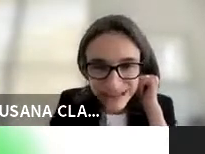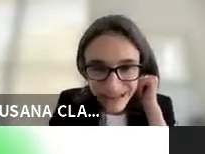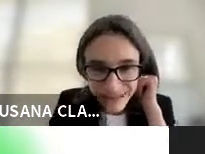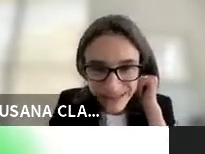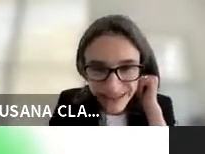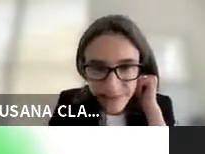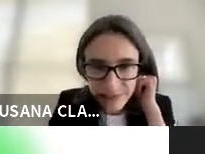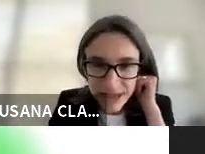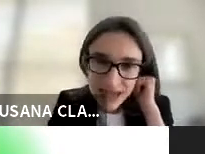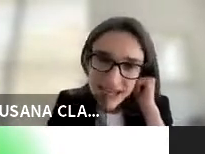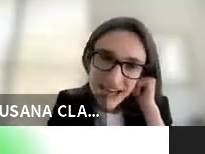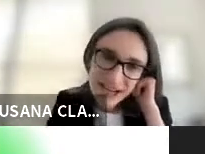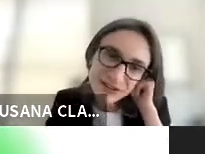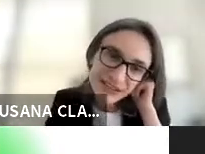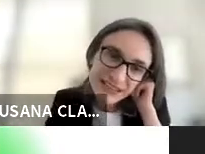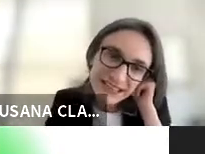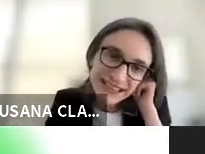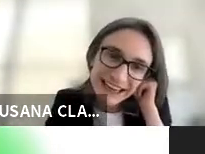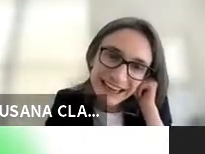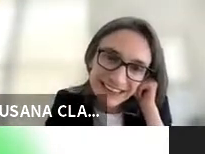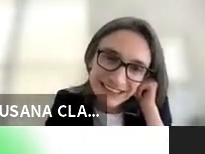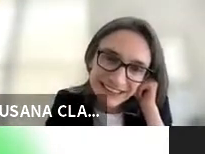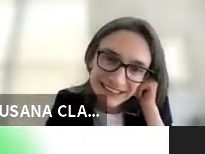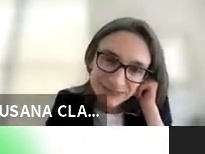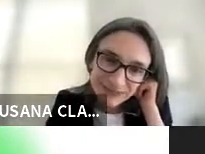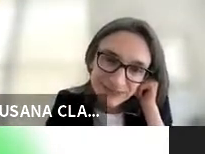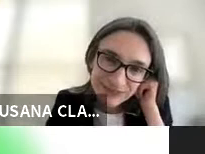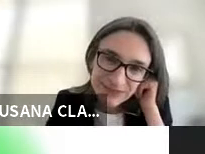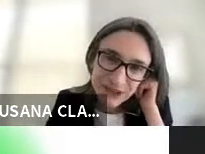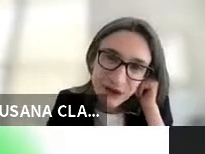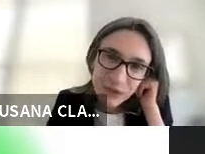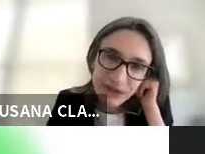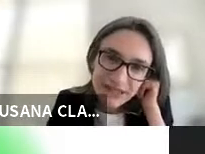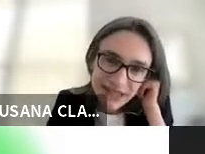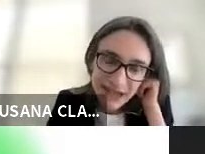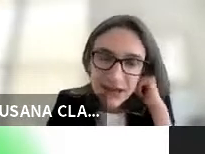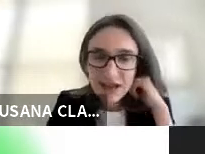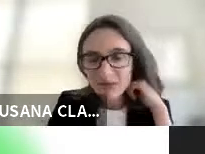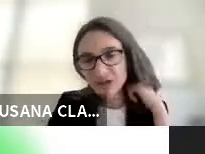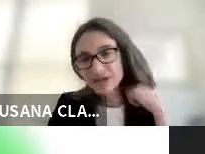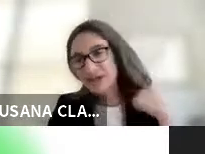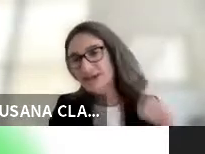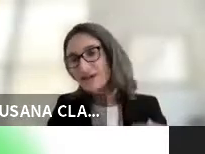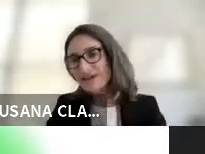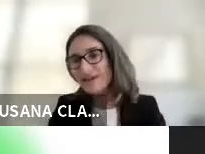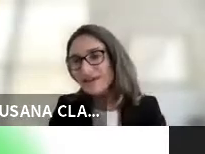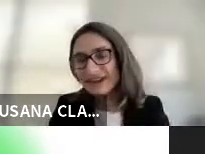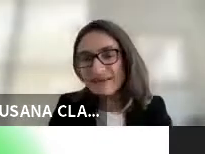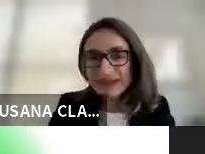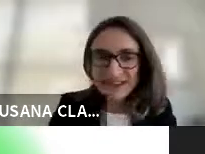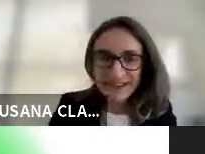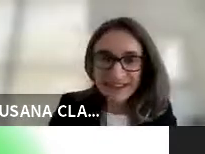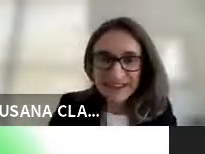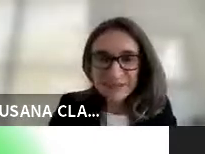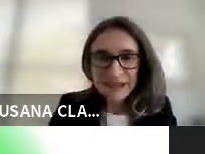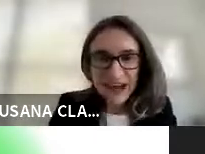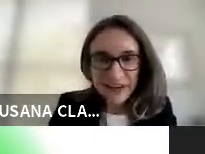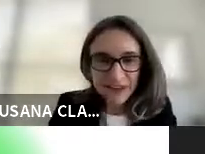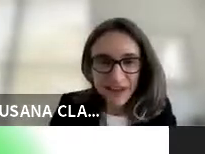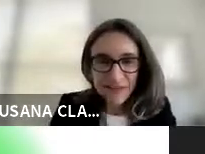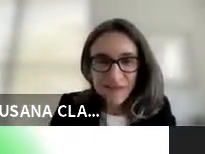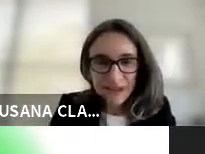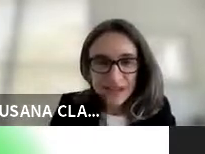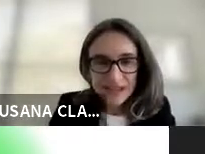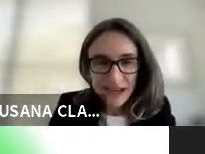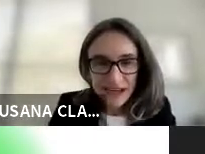por mentalmente ya que hay otro interesante alianzas convencer puede ser otra herramienta inspirar